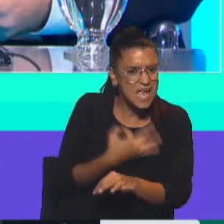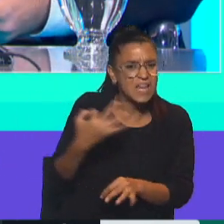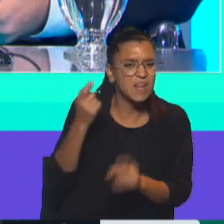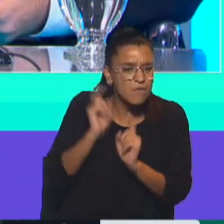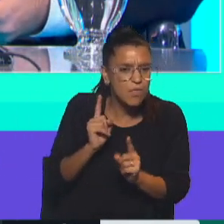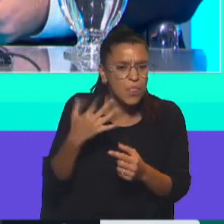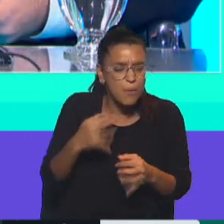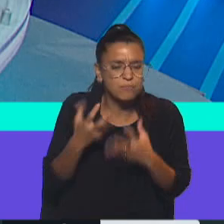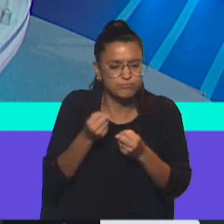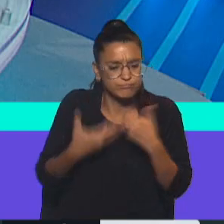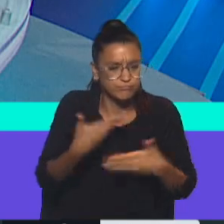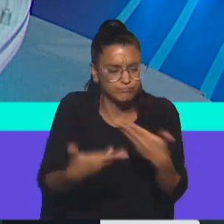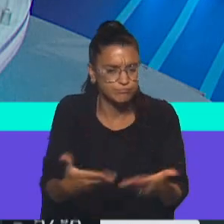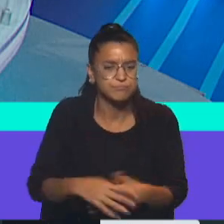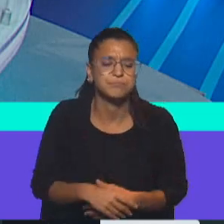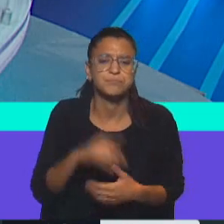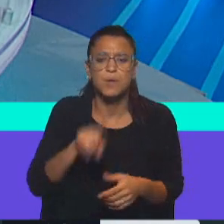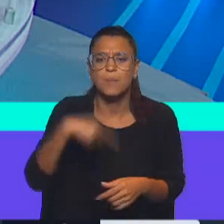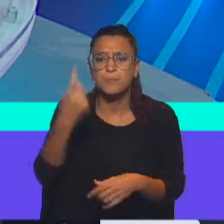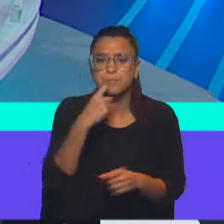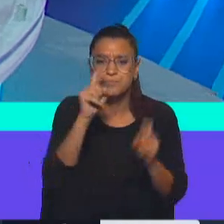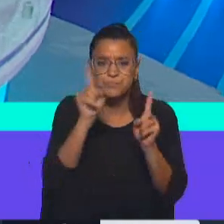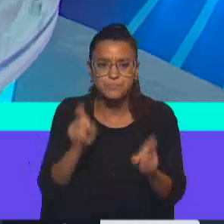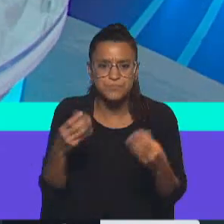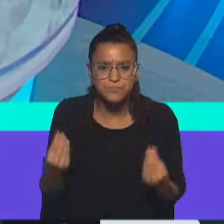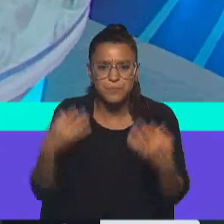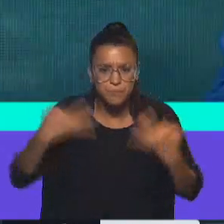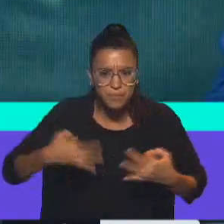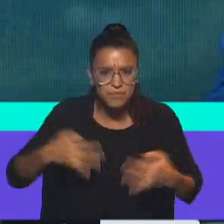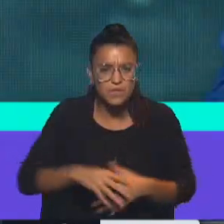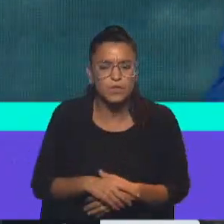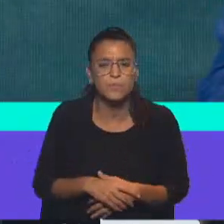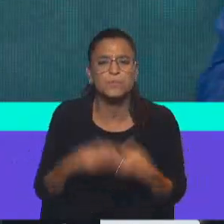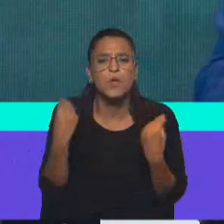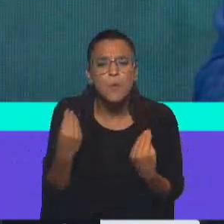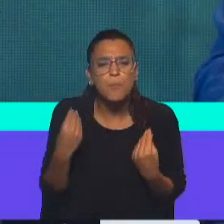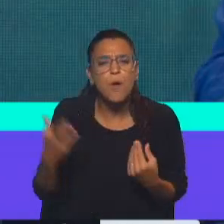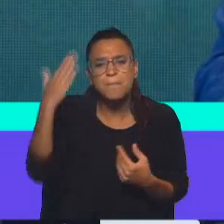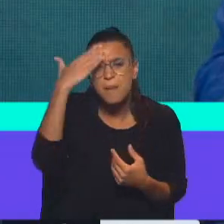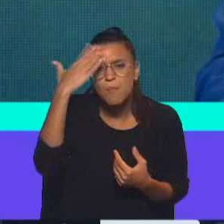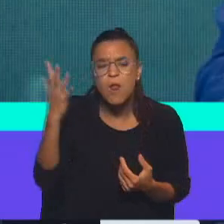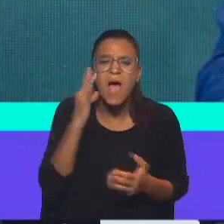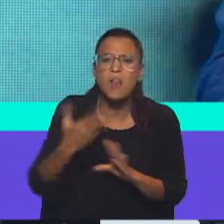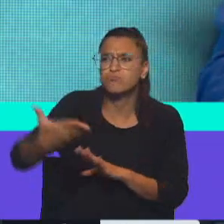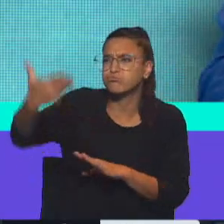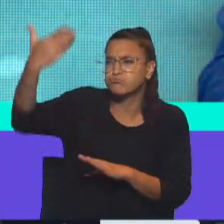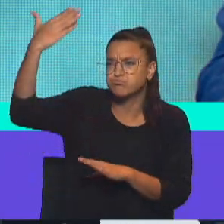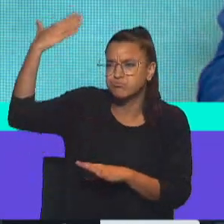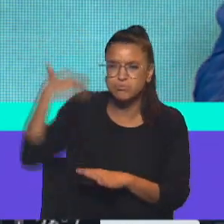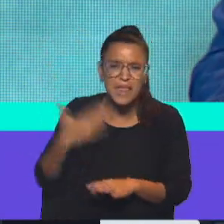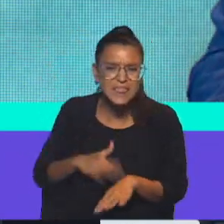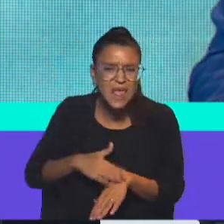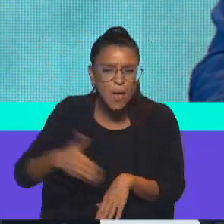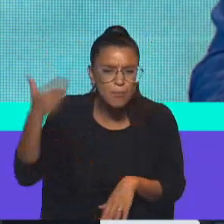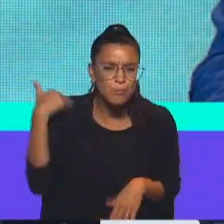ser fortalecidas. Acabas de dar la respuesta a la próxima pregunta, que era, pero no, perfecto, digamos, ¿por qué hacer memoria de algo que sucedió hace tanto tiempo? Y